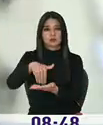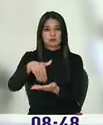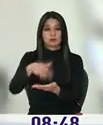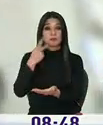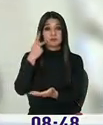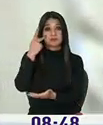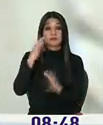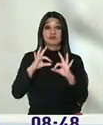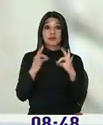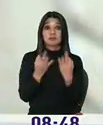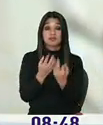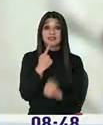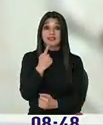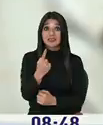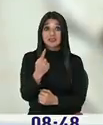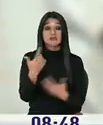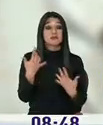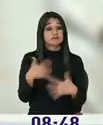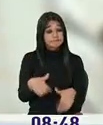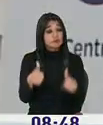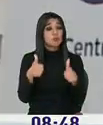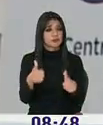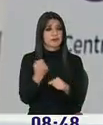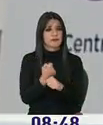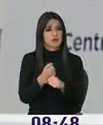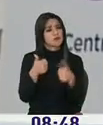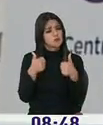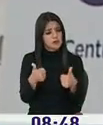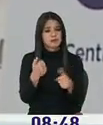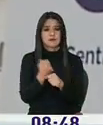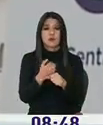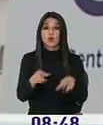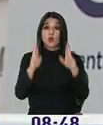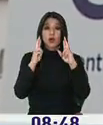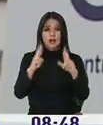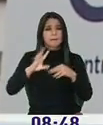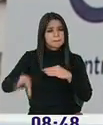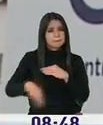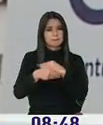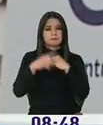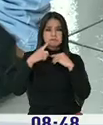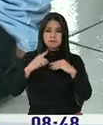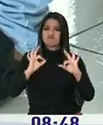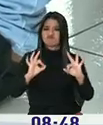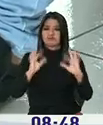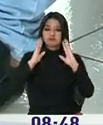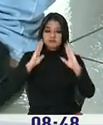de familia mencionan que la labor es buena y que esperan que sigan reforzando la atención